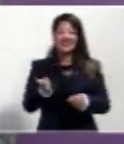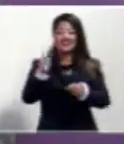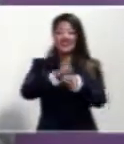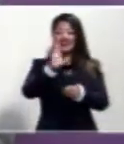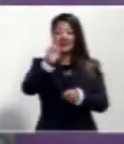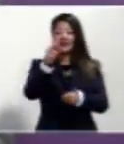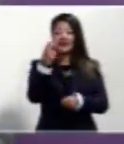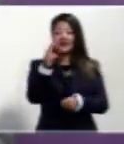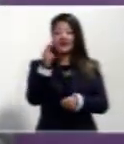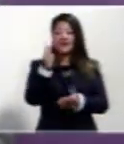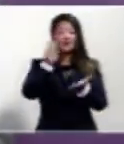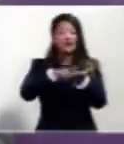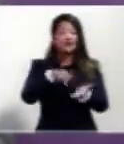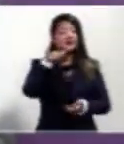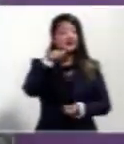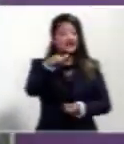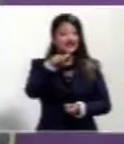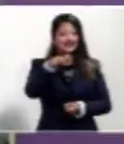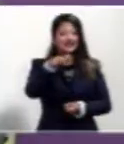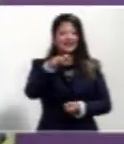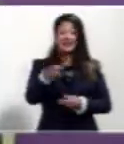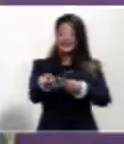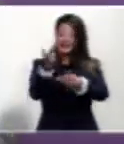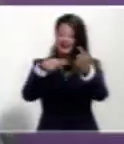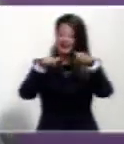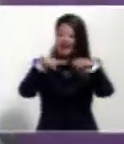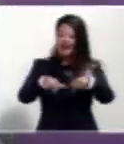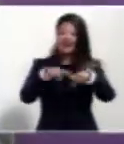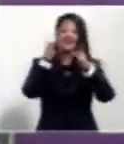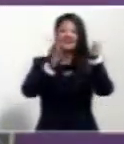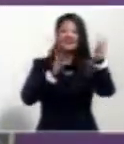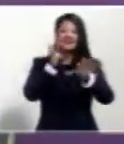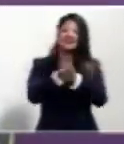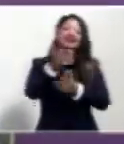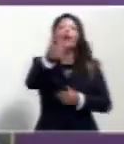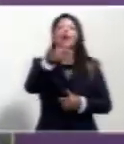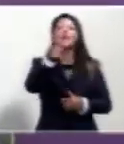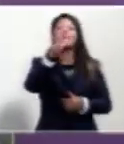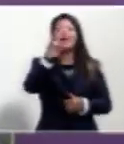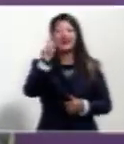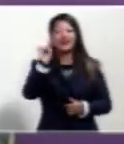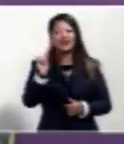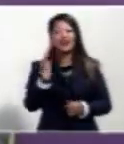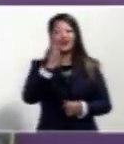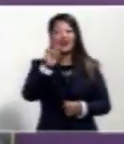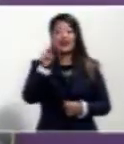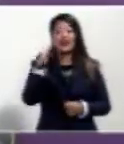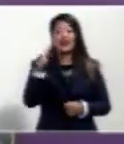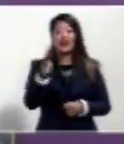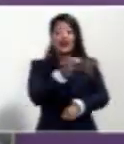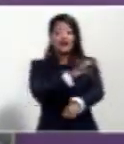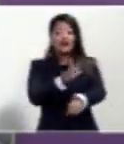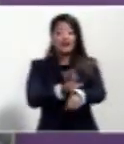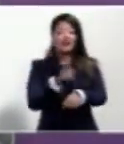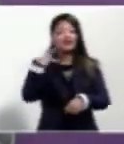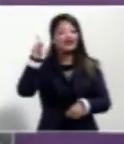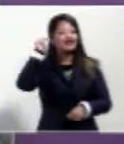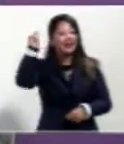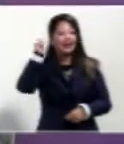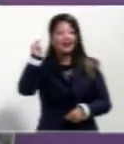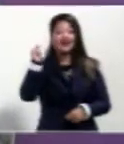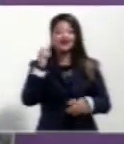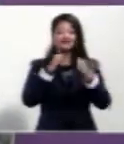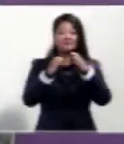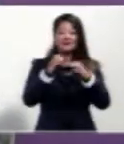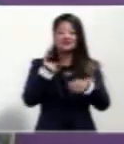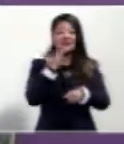30 de noviembre 2017. Nos visita aquí en el estudio Humberto Rodríguez, el coordinador de comunicación social del municipio de Tarímbaro, para hacernos una